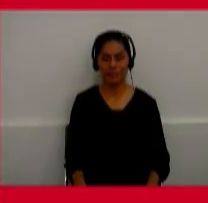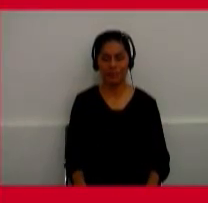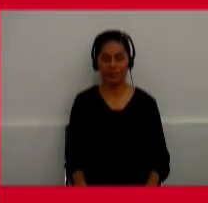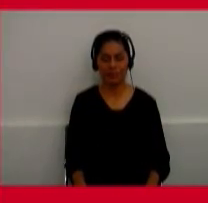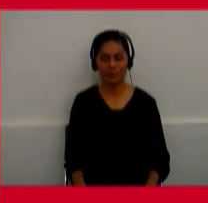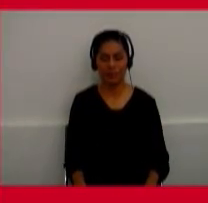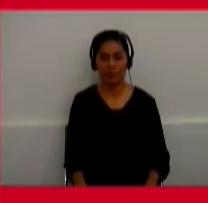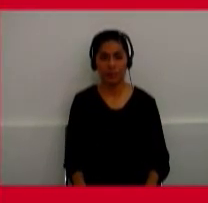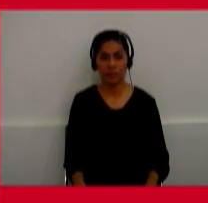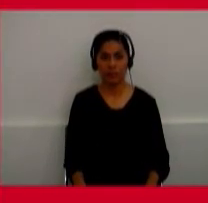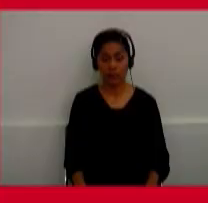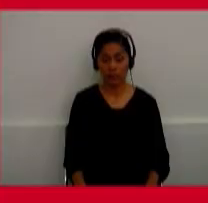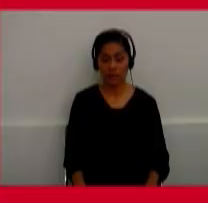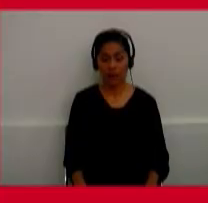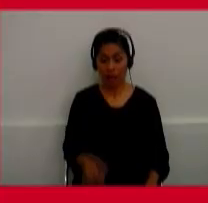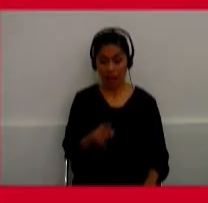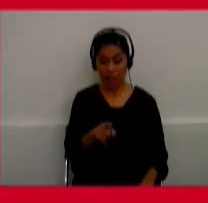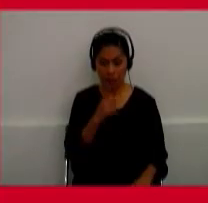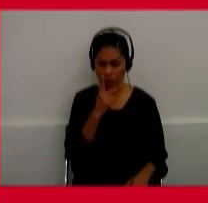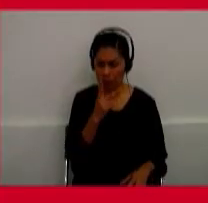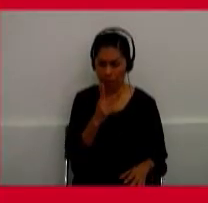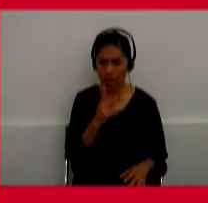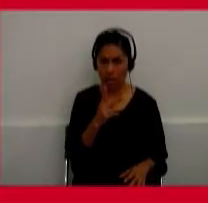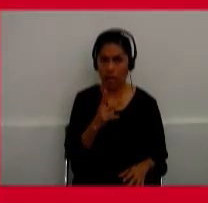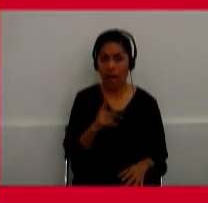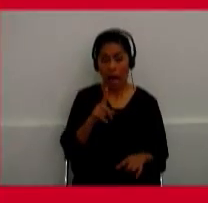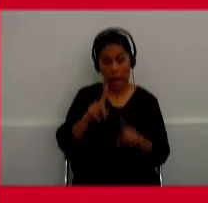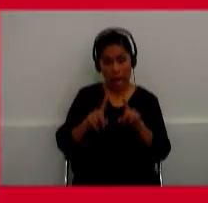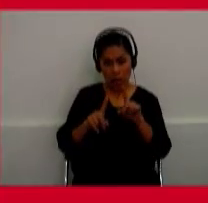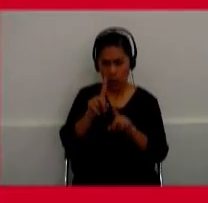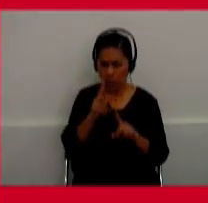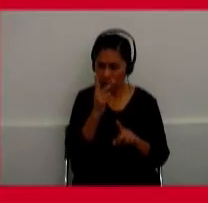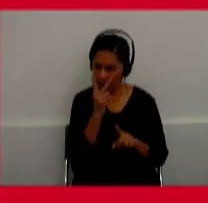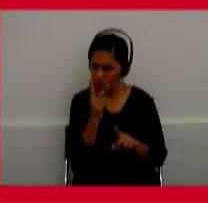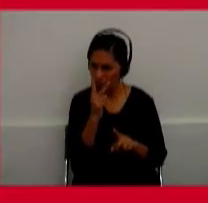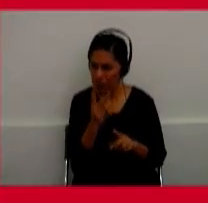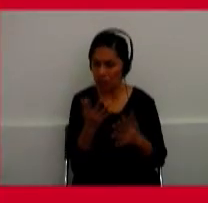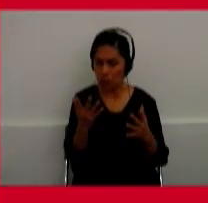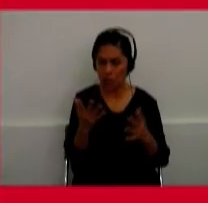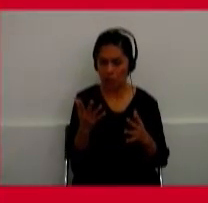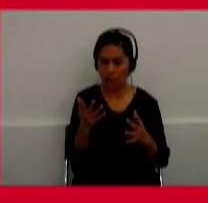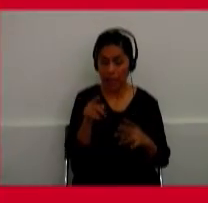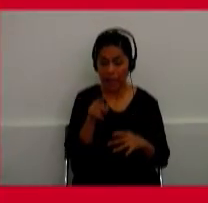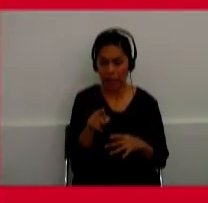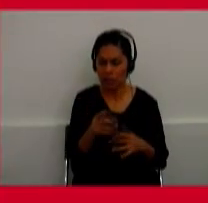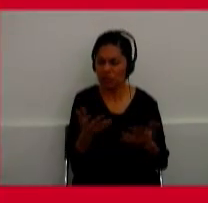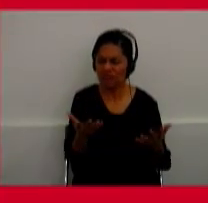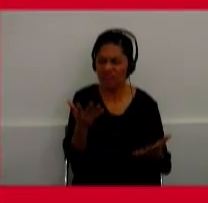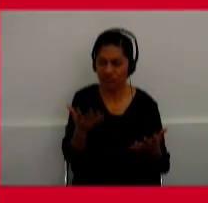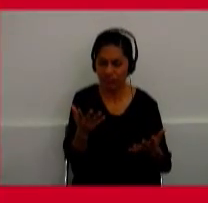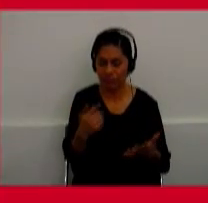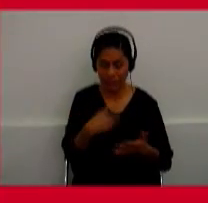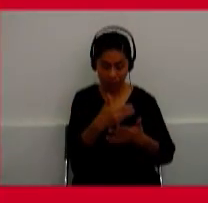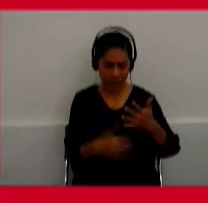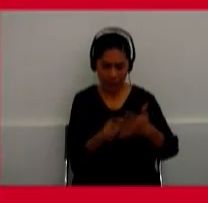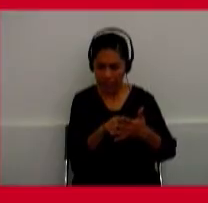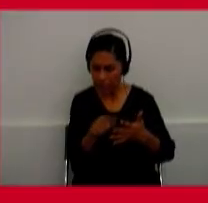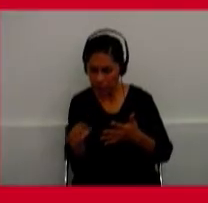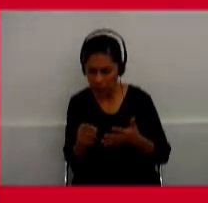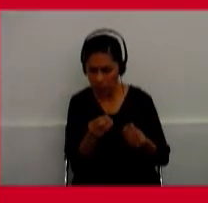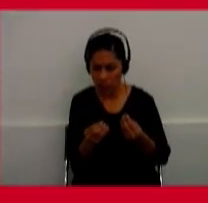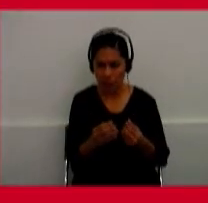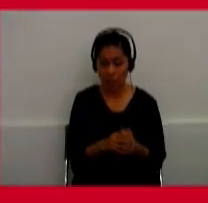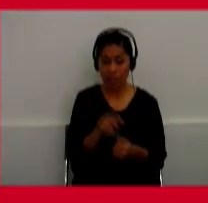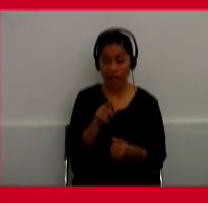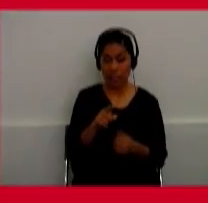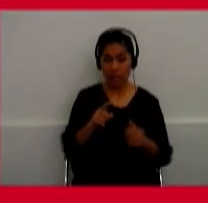Listo. Ahora, hay algunas consideraciones que tuvimos que tomar en cuenta, ¿no? La primera es que